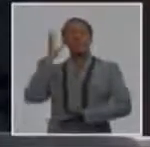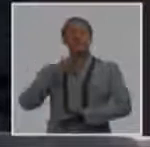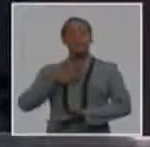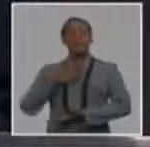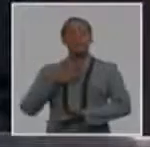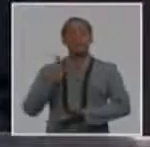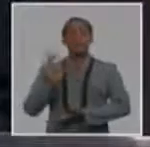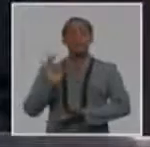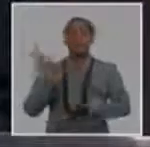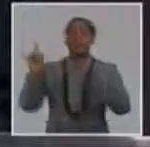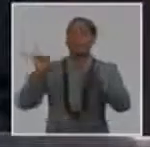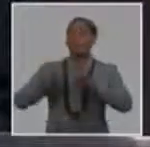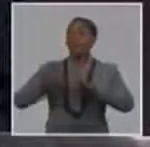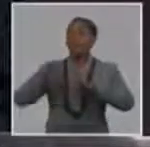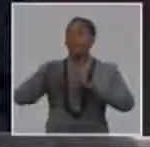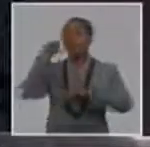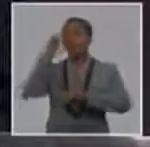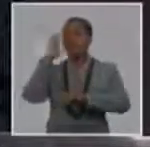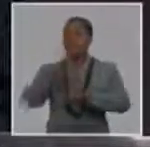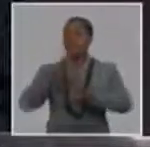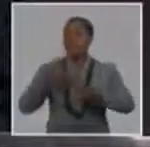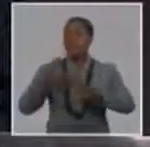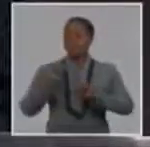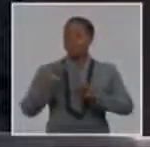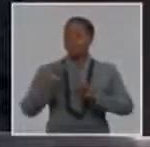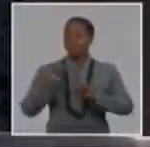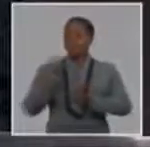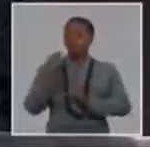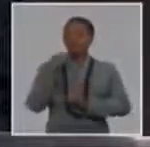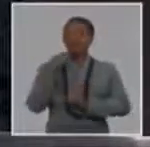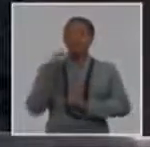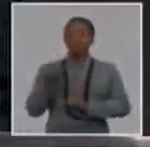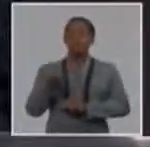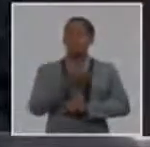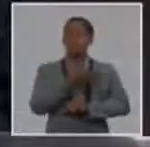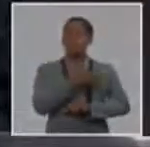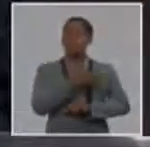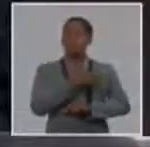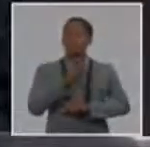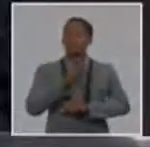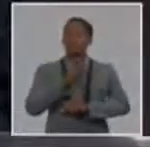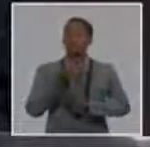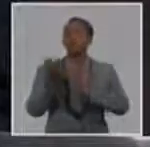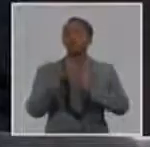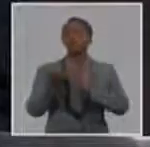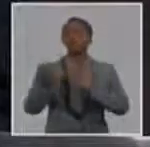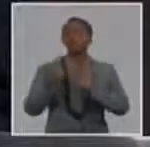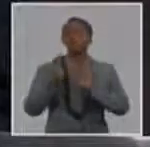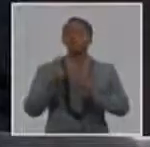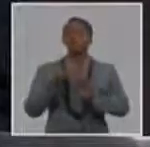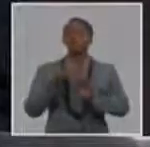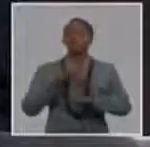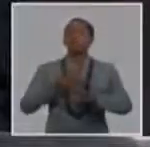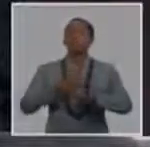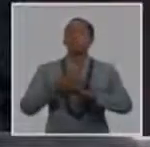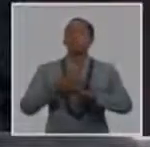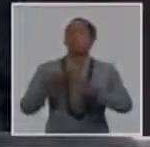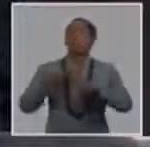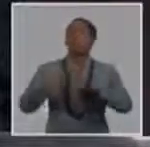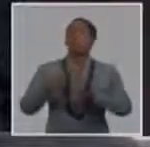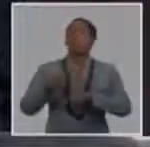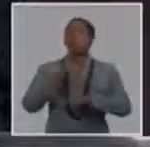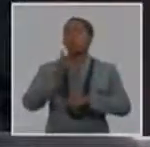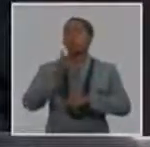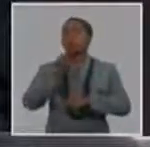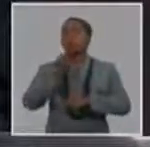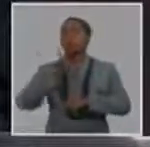Pero 5 fueron en el año 2019, que se aprueban en el 2020, y en este momento del 2020 hay presentado 8